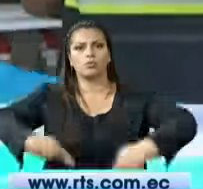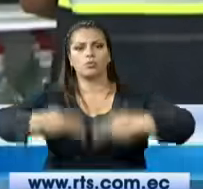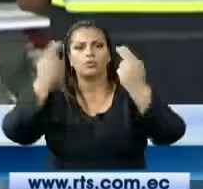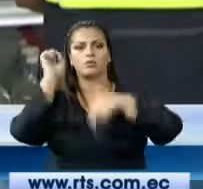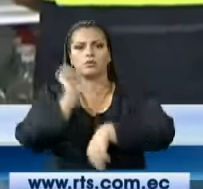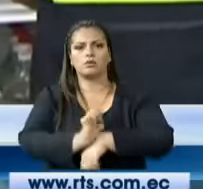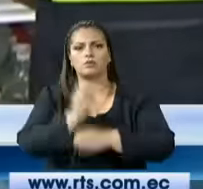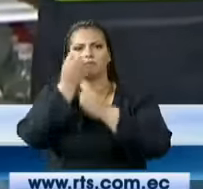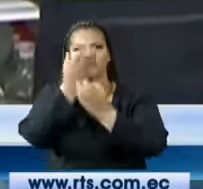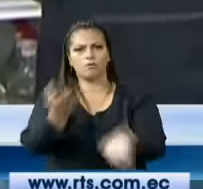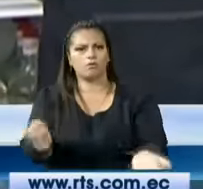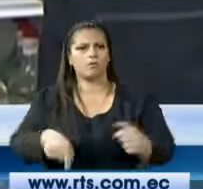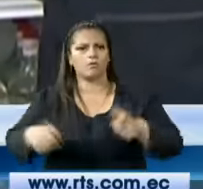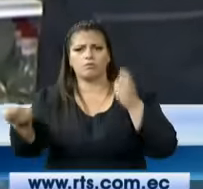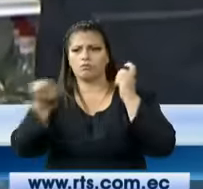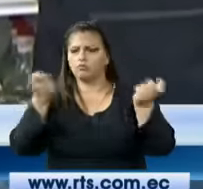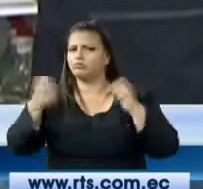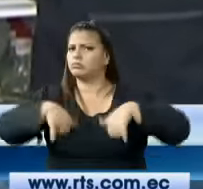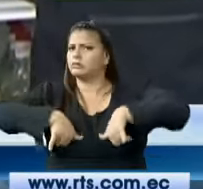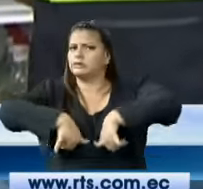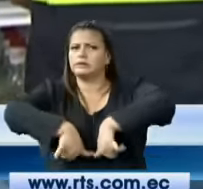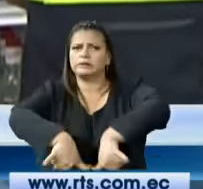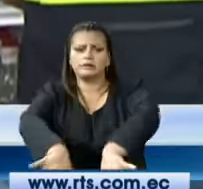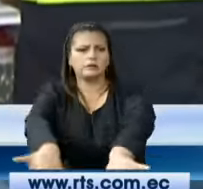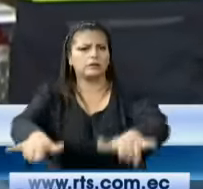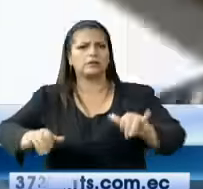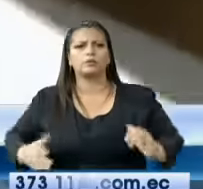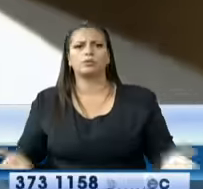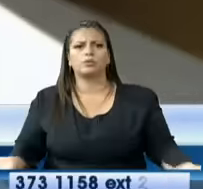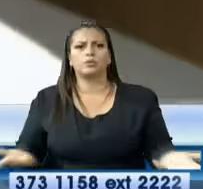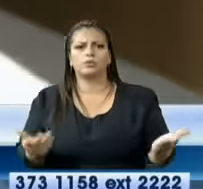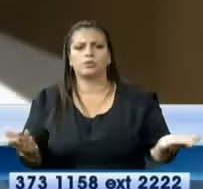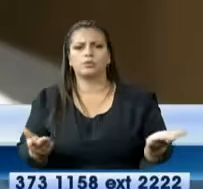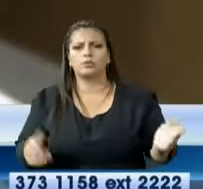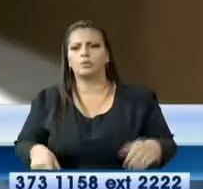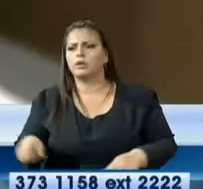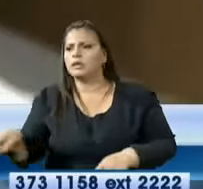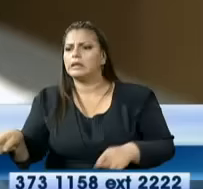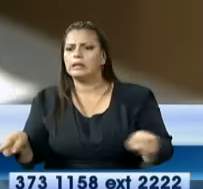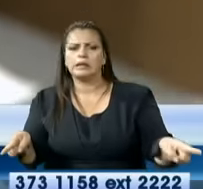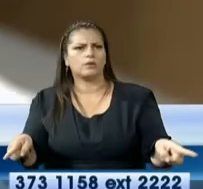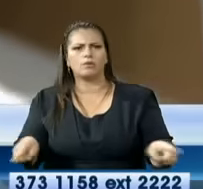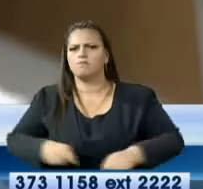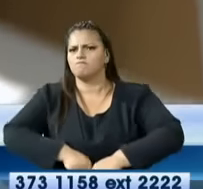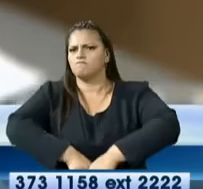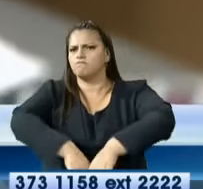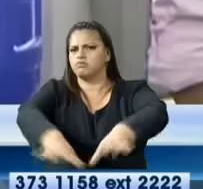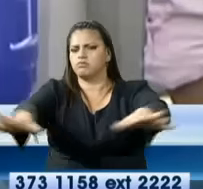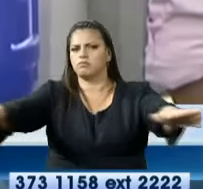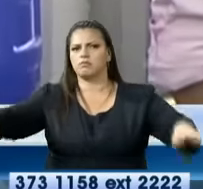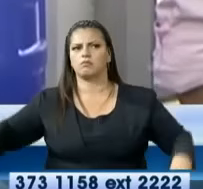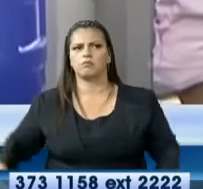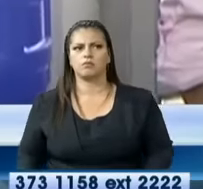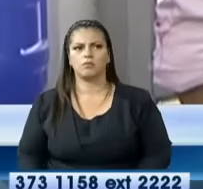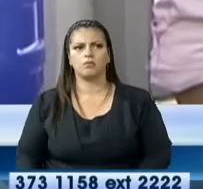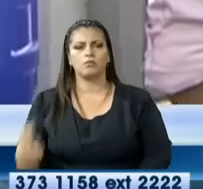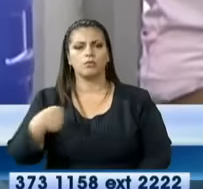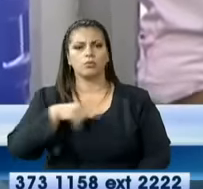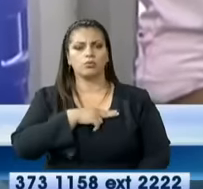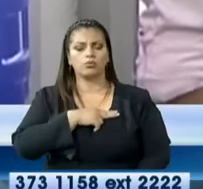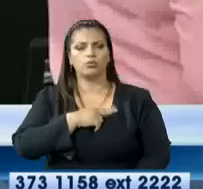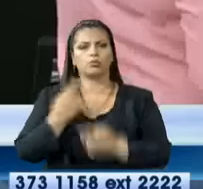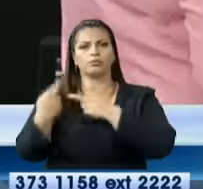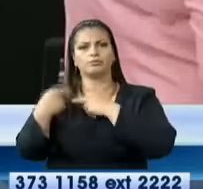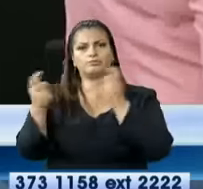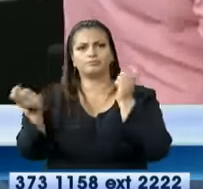los controles se extenderán y no solo a los grandes negocios de venta de licores. Nosotros el control lo hacemos con